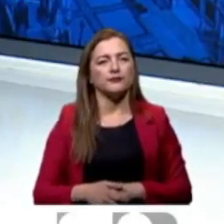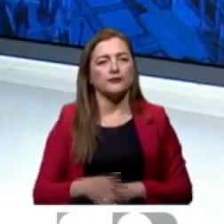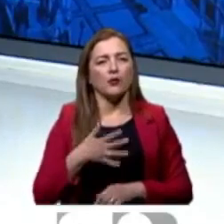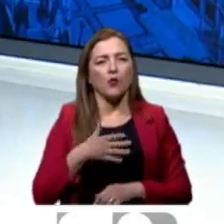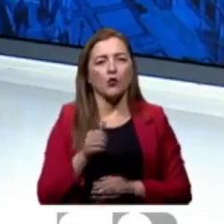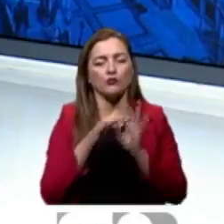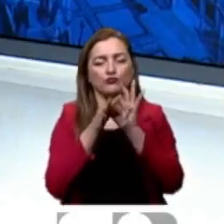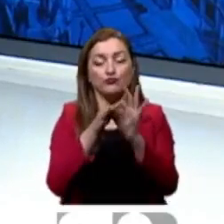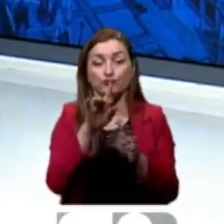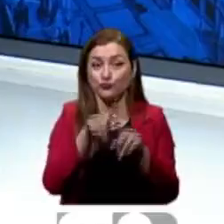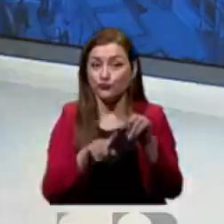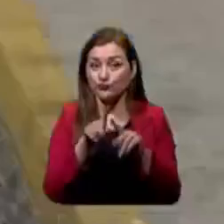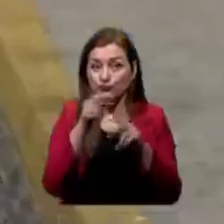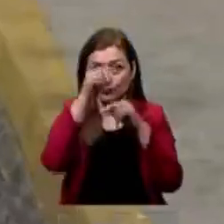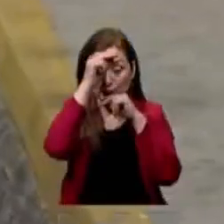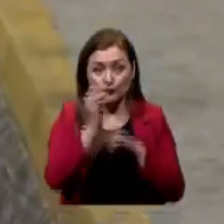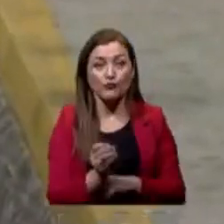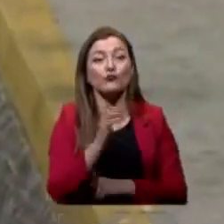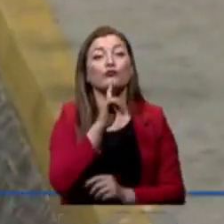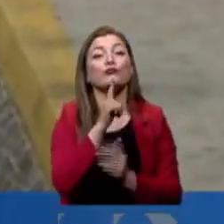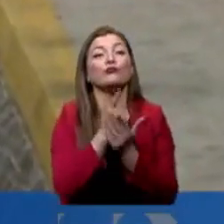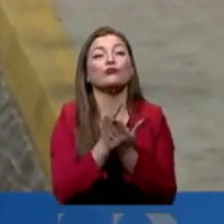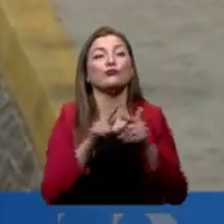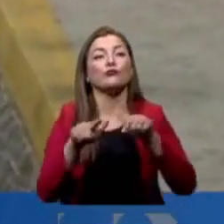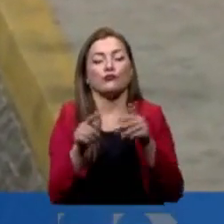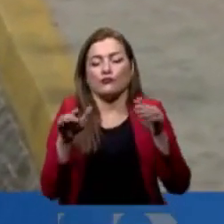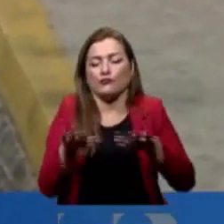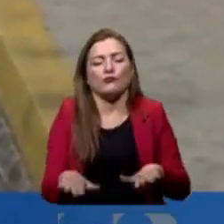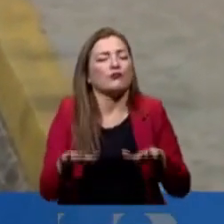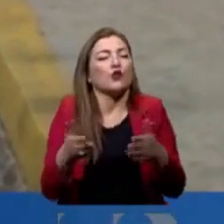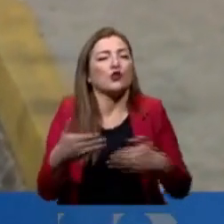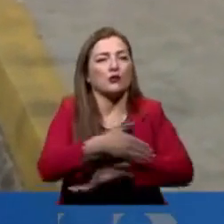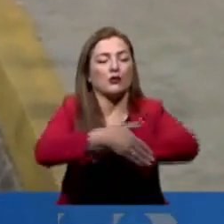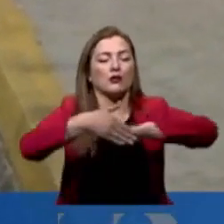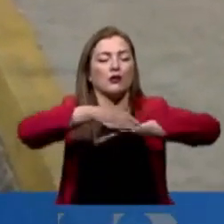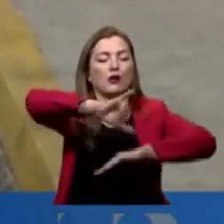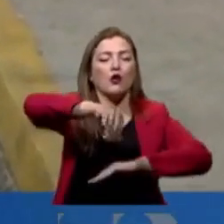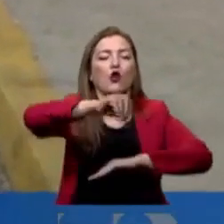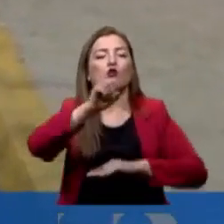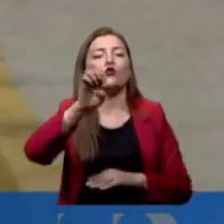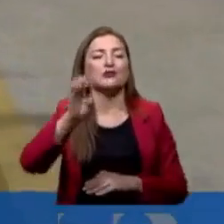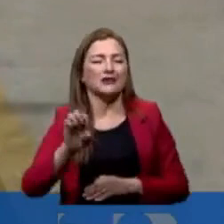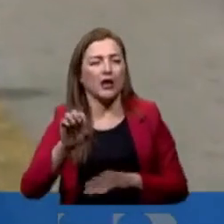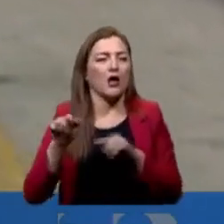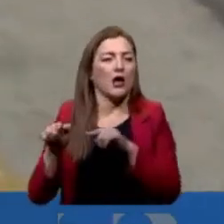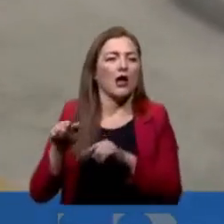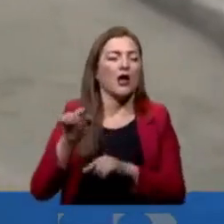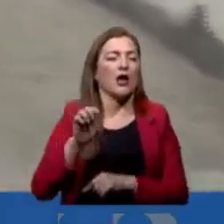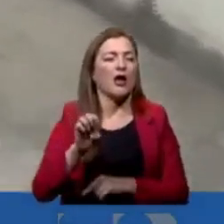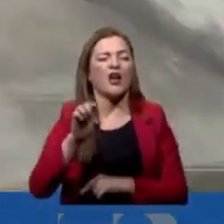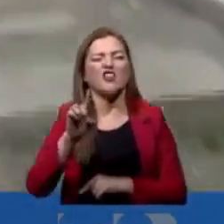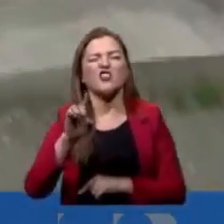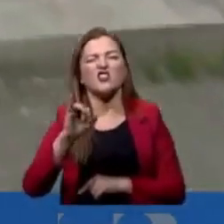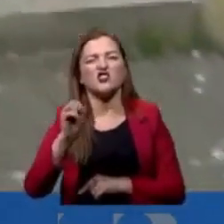¿Qué tal, compañeros, amigos televidentes? Muy buenos días. Exactamente, nosotros nos encontramos en la calle José de Egusquiza y aquí el problema es